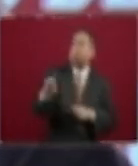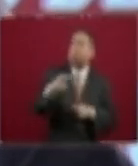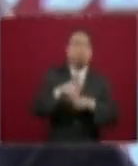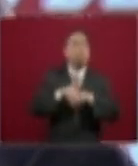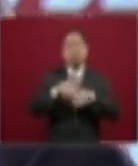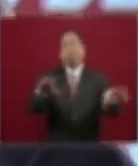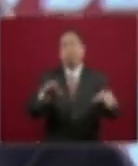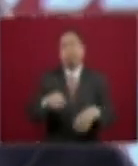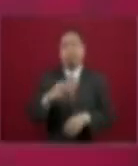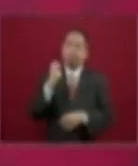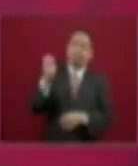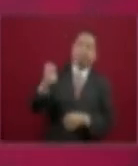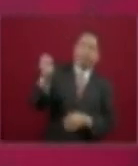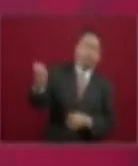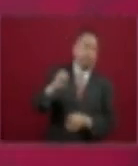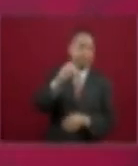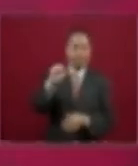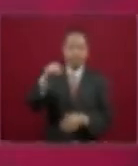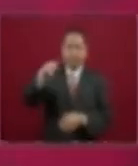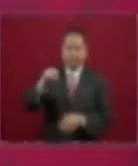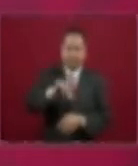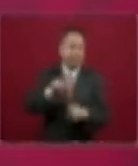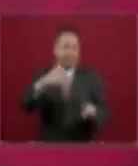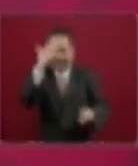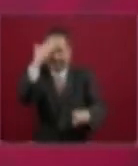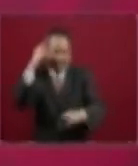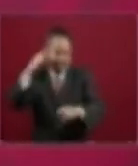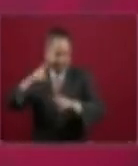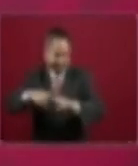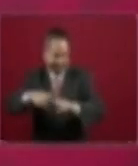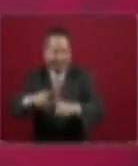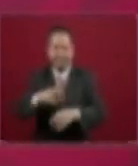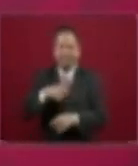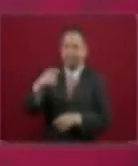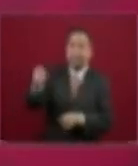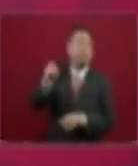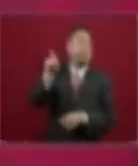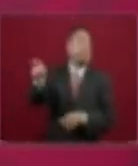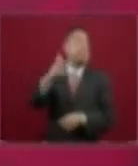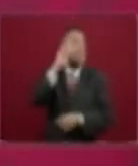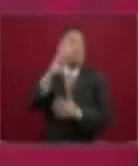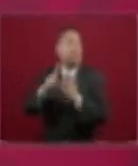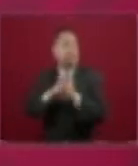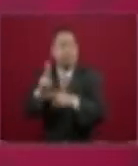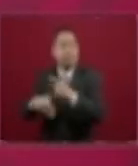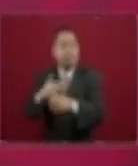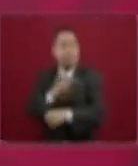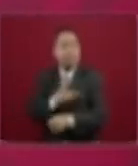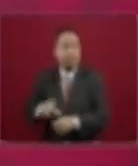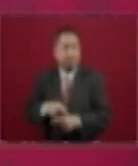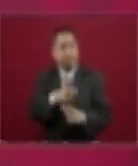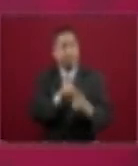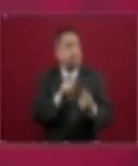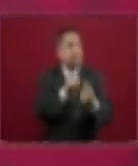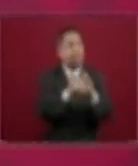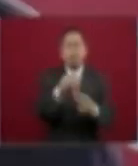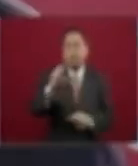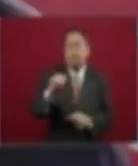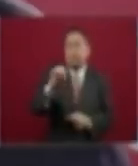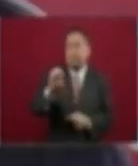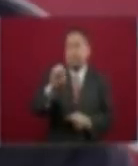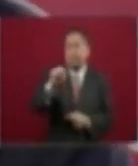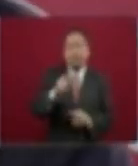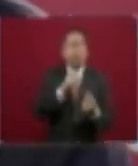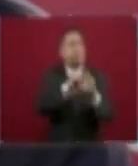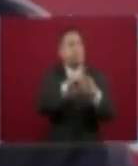del itam yo entiendo por qué lo dice y ha desarrollado un discurso muy interesante decir es que nos la economía es el